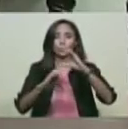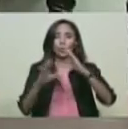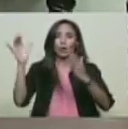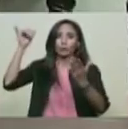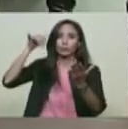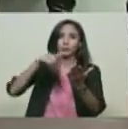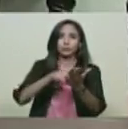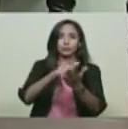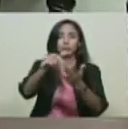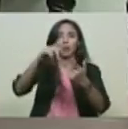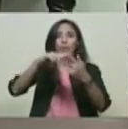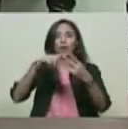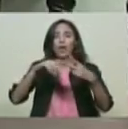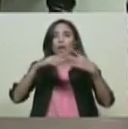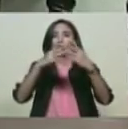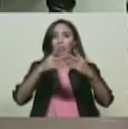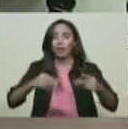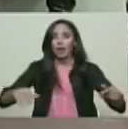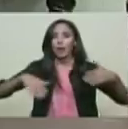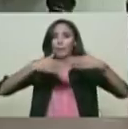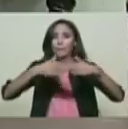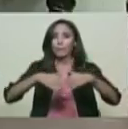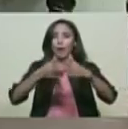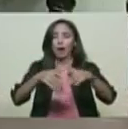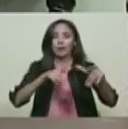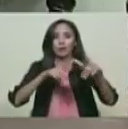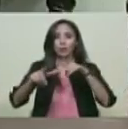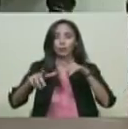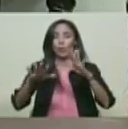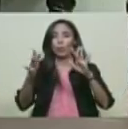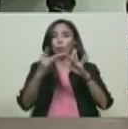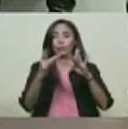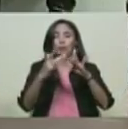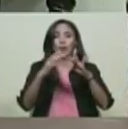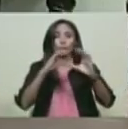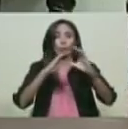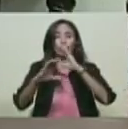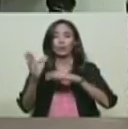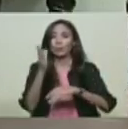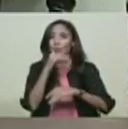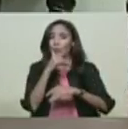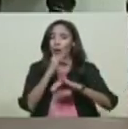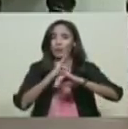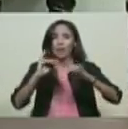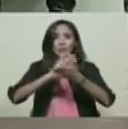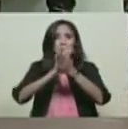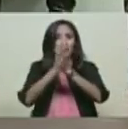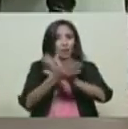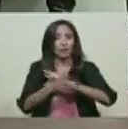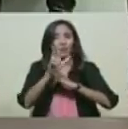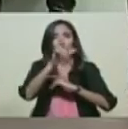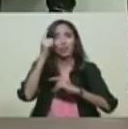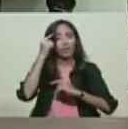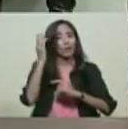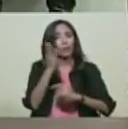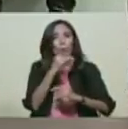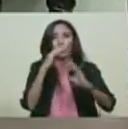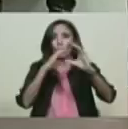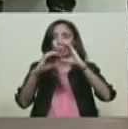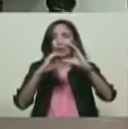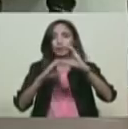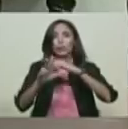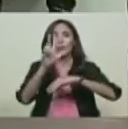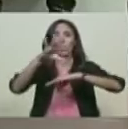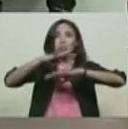Aruba, Curazao y Bonaire para establecer una reestructuración y una defensa de los